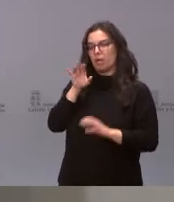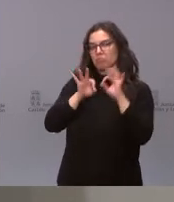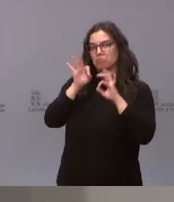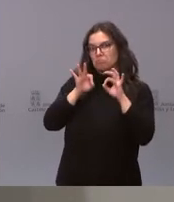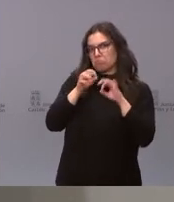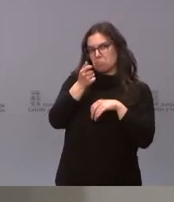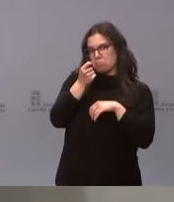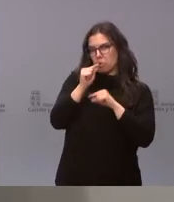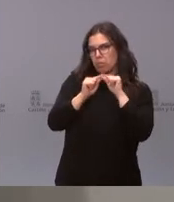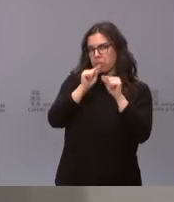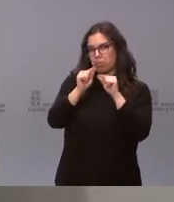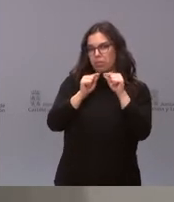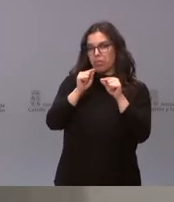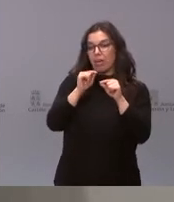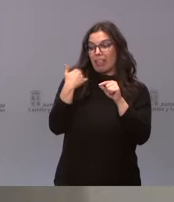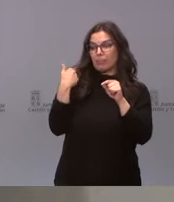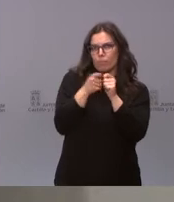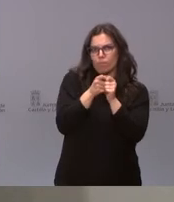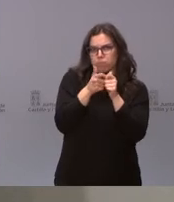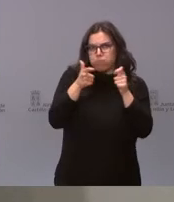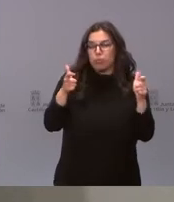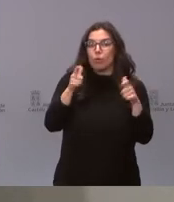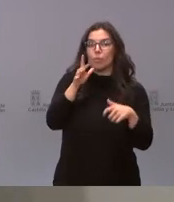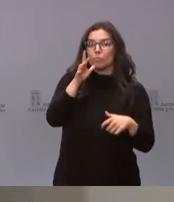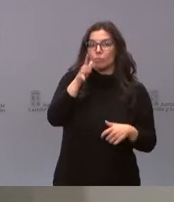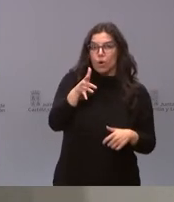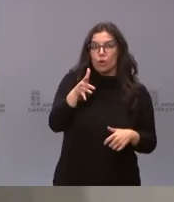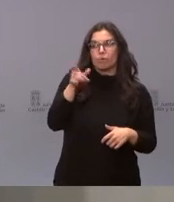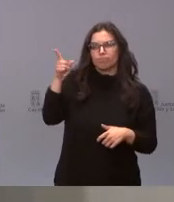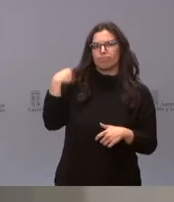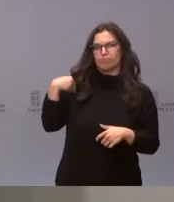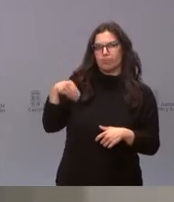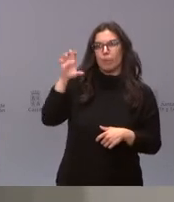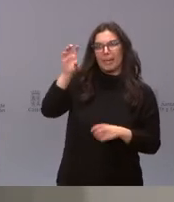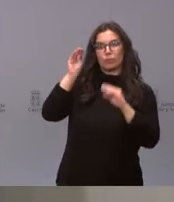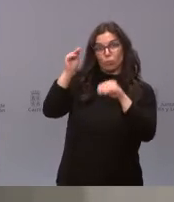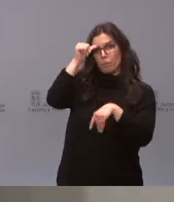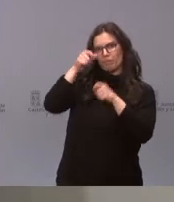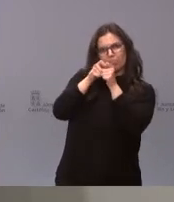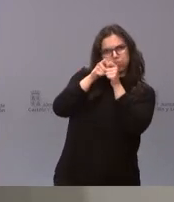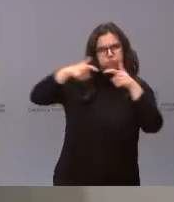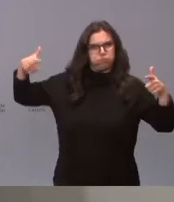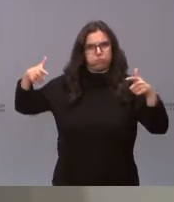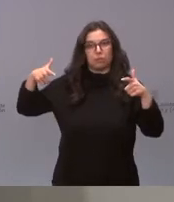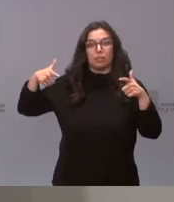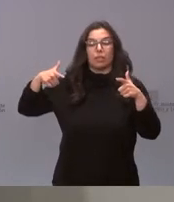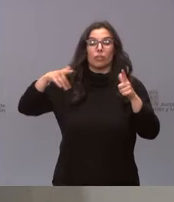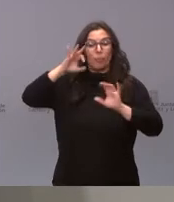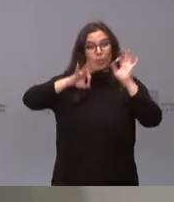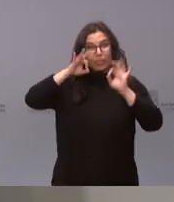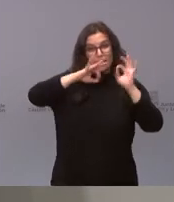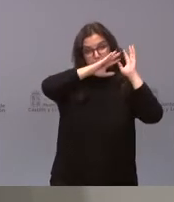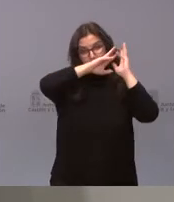bajos hasta un aumento reciente asociado a la actual ola epidémica en la india si bien el porcentaje de casos secuenciados